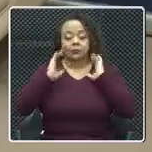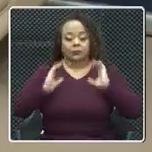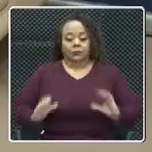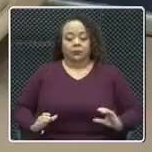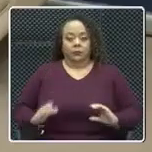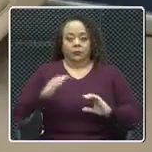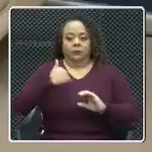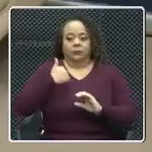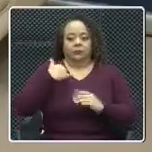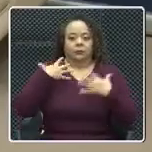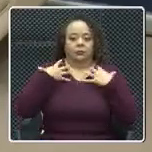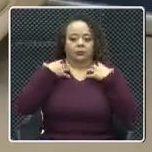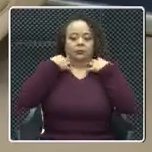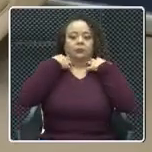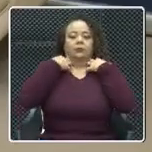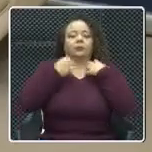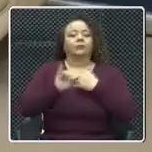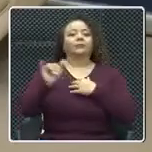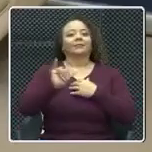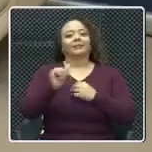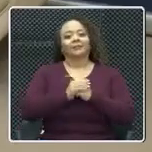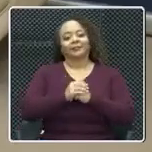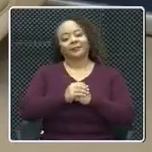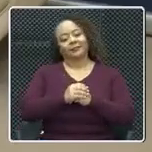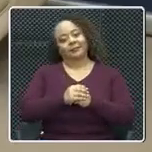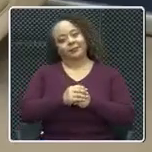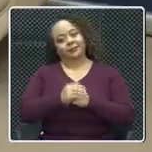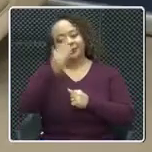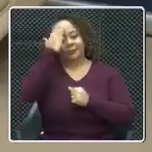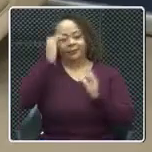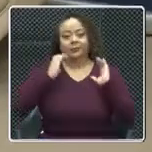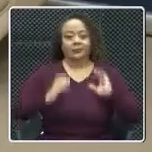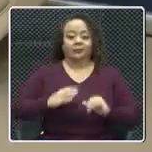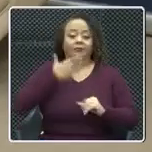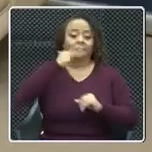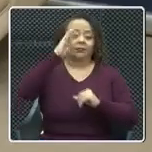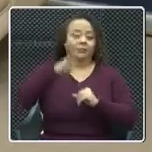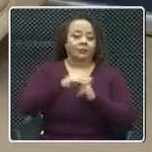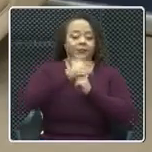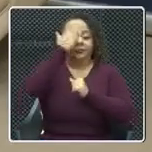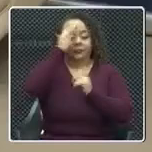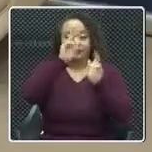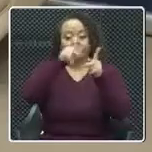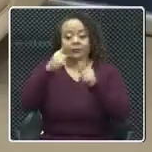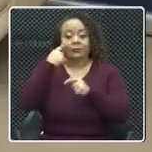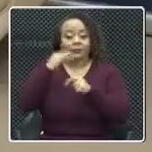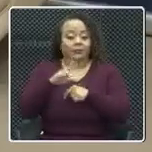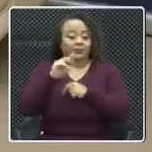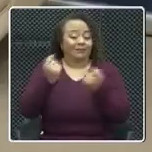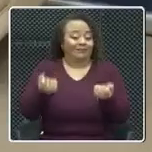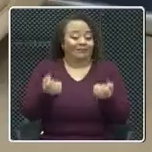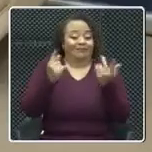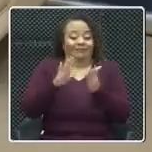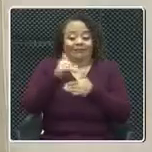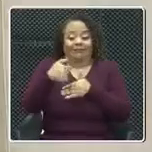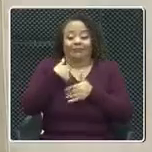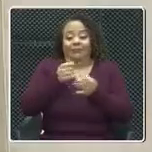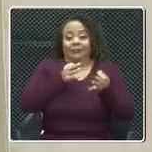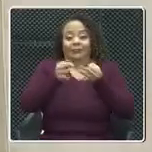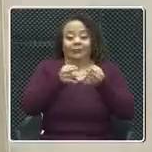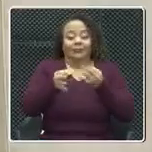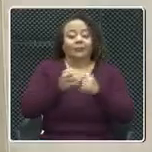clientes me genera estrés, ¿verdad? También, porque los clientes son malcriados, porque la gente parece que no entiende cuando yo le